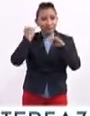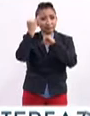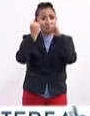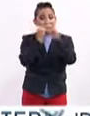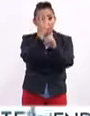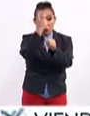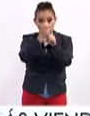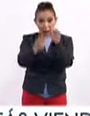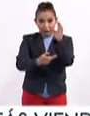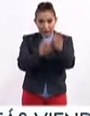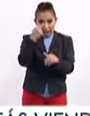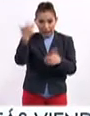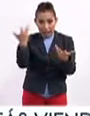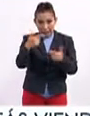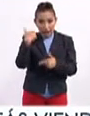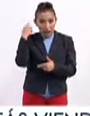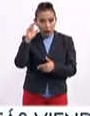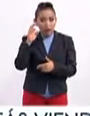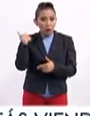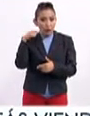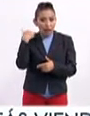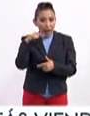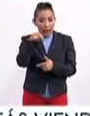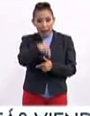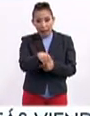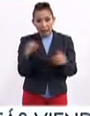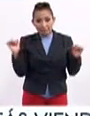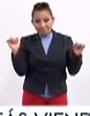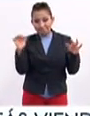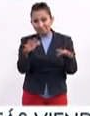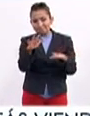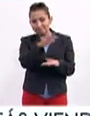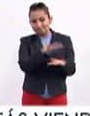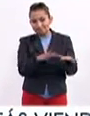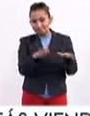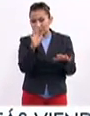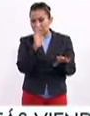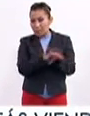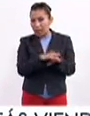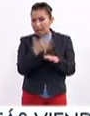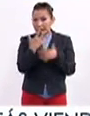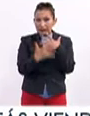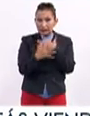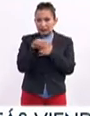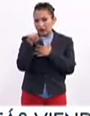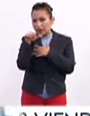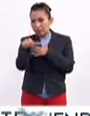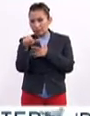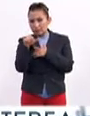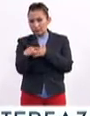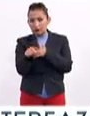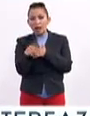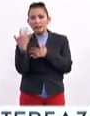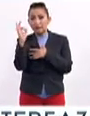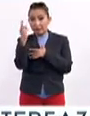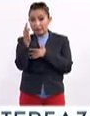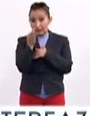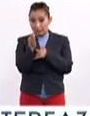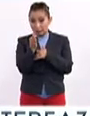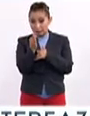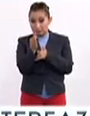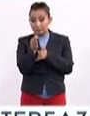segundo año que se realiza en Guadalajara, donde en particular el 15 y 16 de